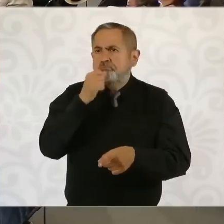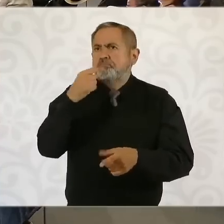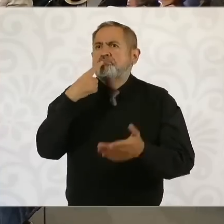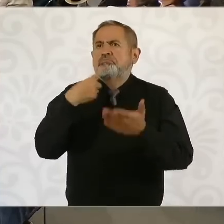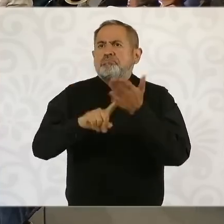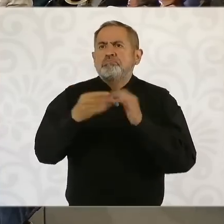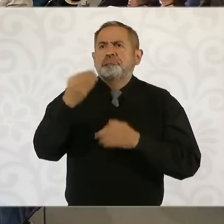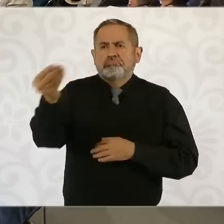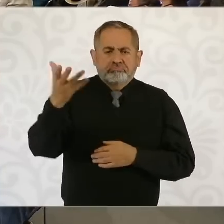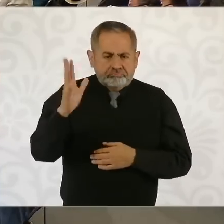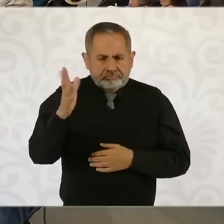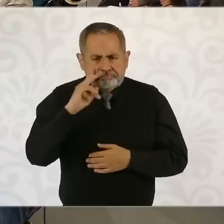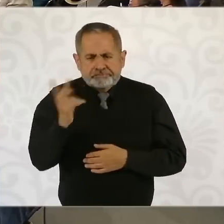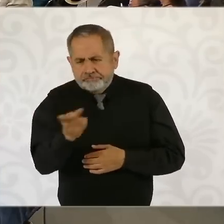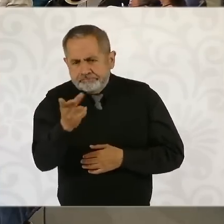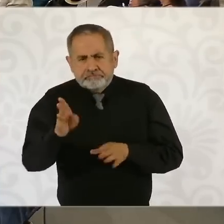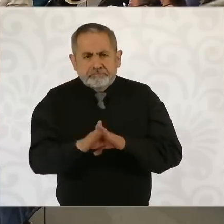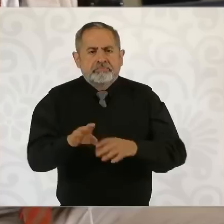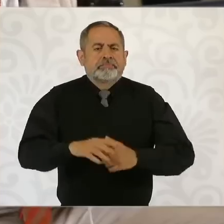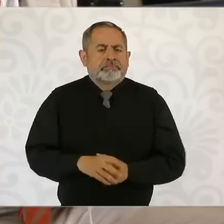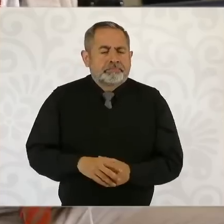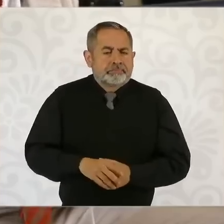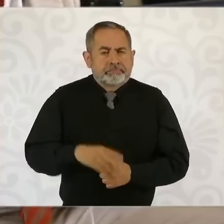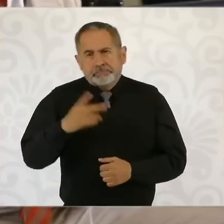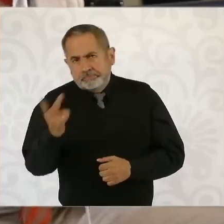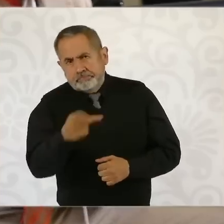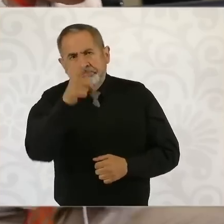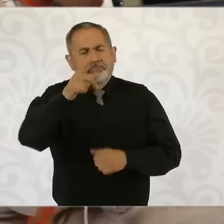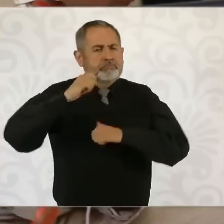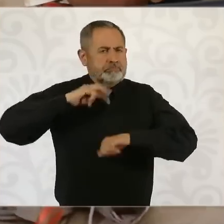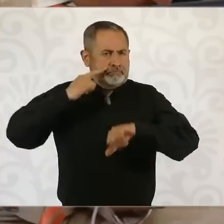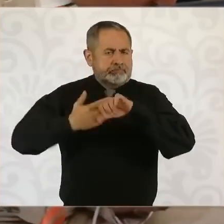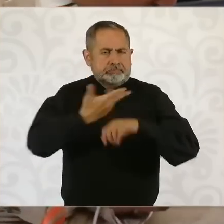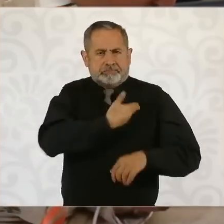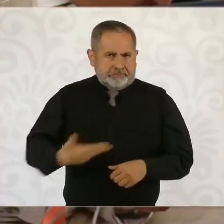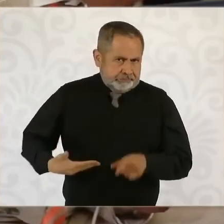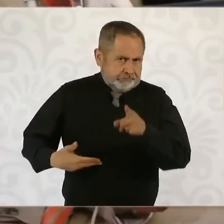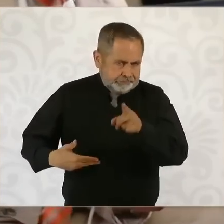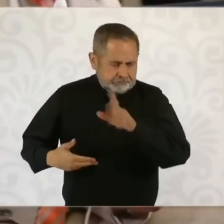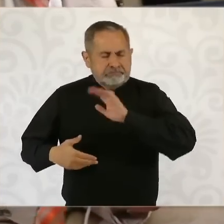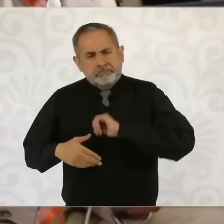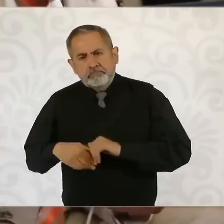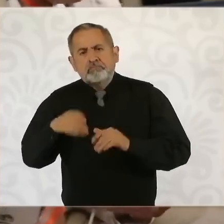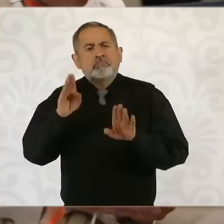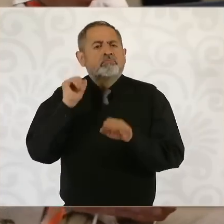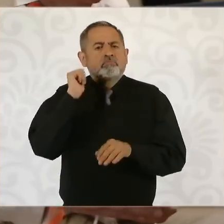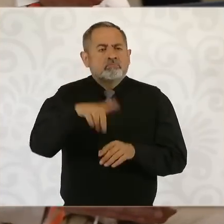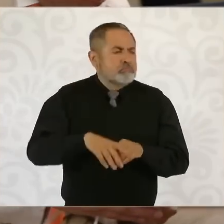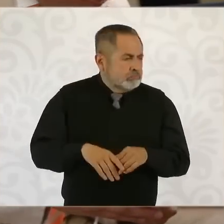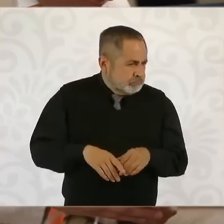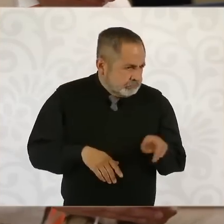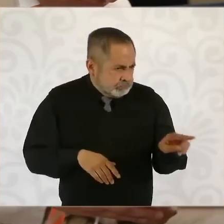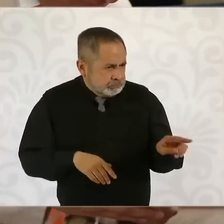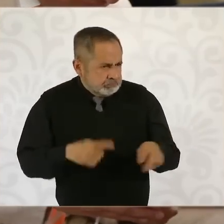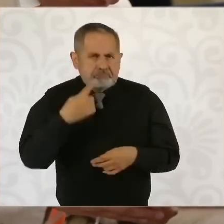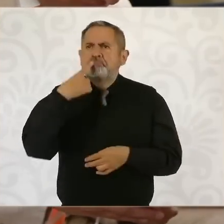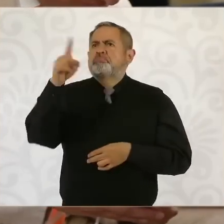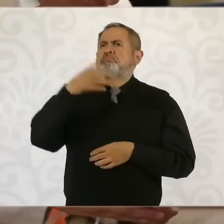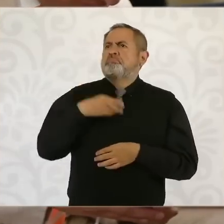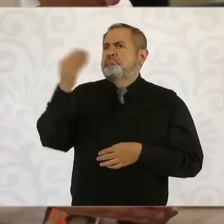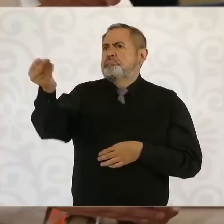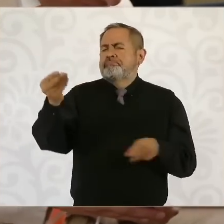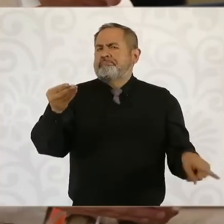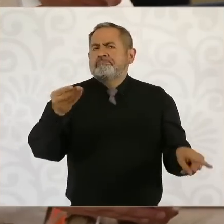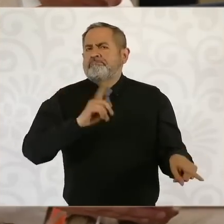y también preguntar si desde el Poder Ejecutivo que usted encabeza se estaría contemplando presentar alguna impugnación también adicional contra